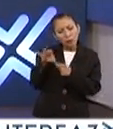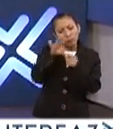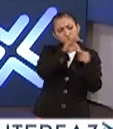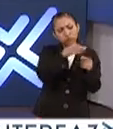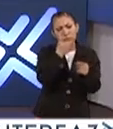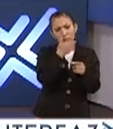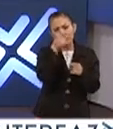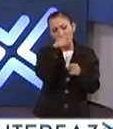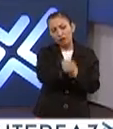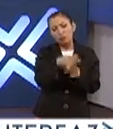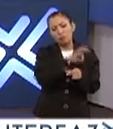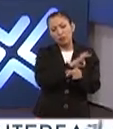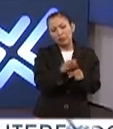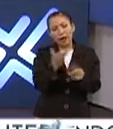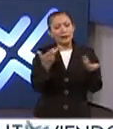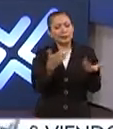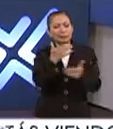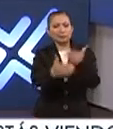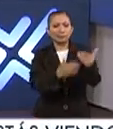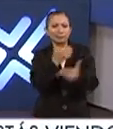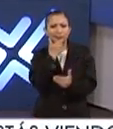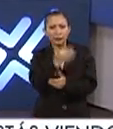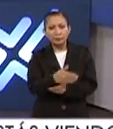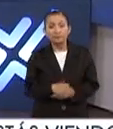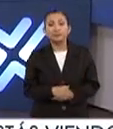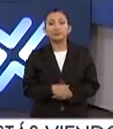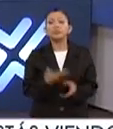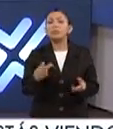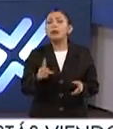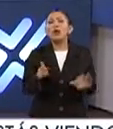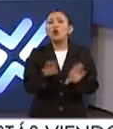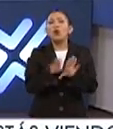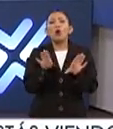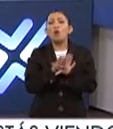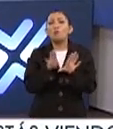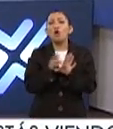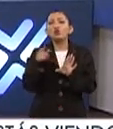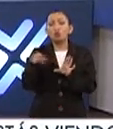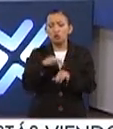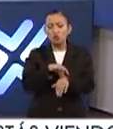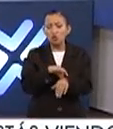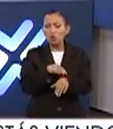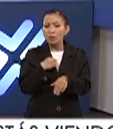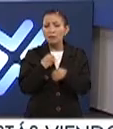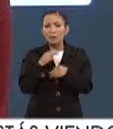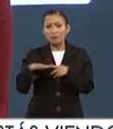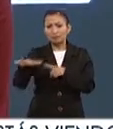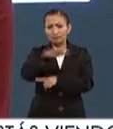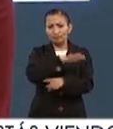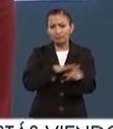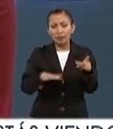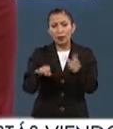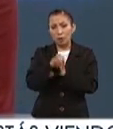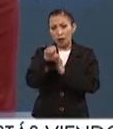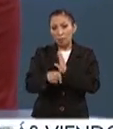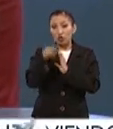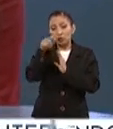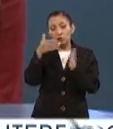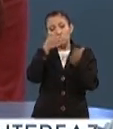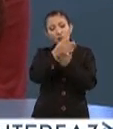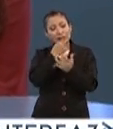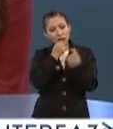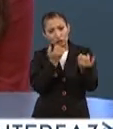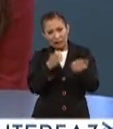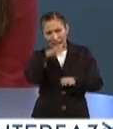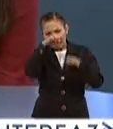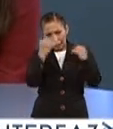canalizar perfectamente para que pudieras lograr todo esto que nos estás comentando? Pero ¿cómo lo vives con el entorno? Es decir, cuando te enfrentas a niños de